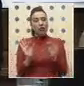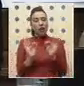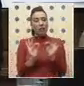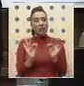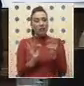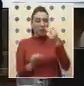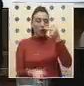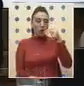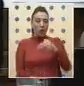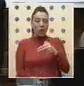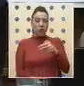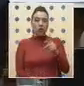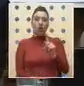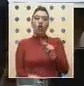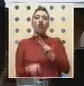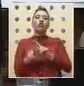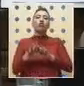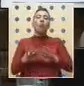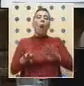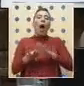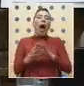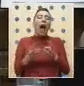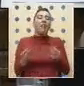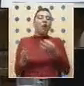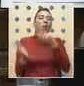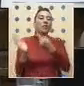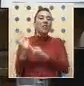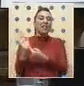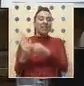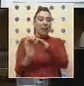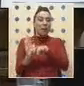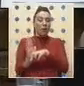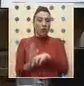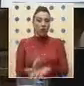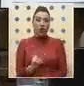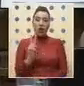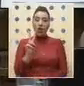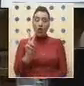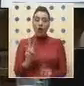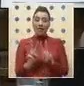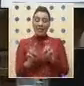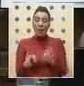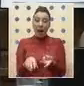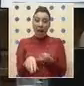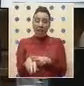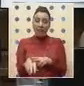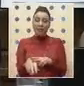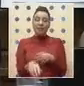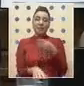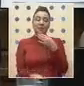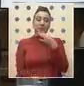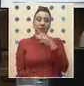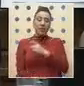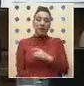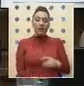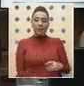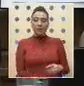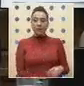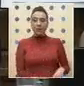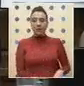específico a los combustibles y no una suavización como está planteada acá. Dos temas adicionales. Lo señaló antes